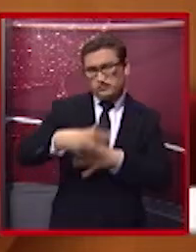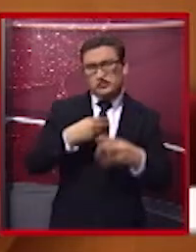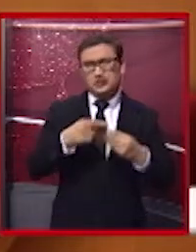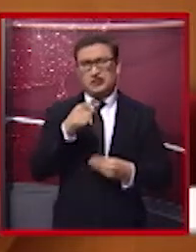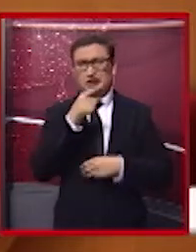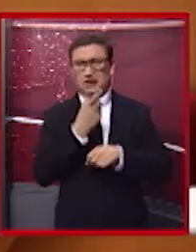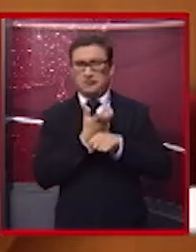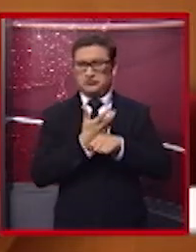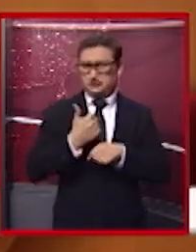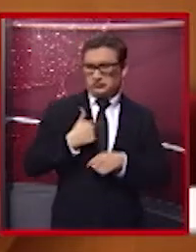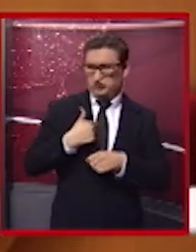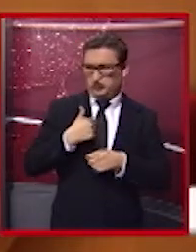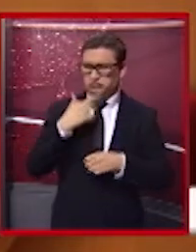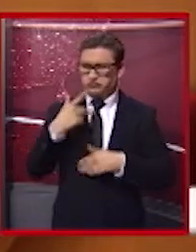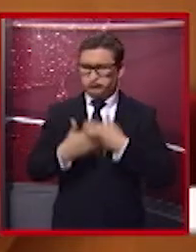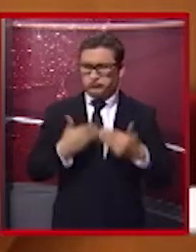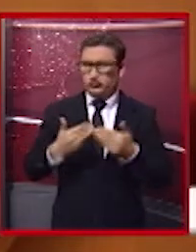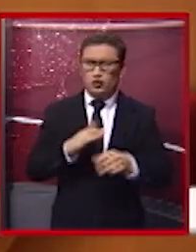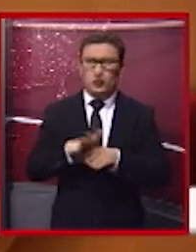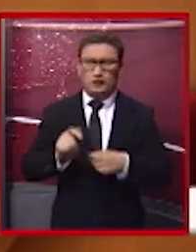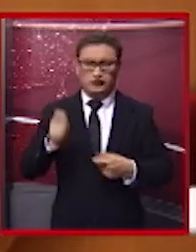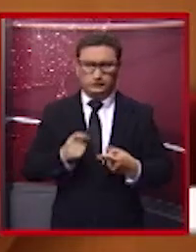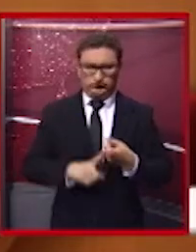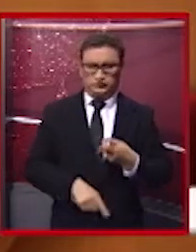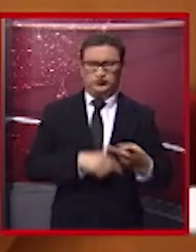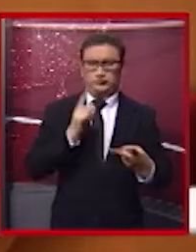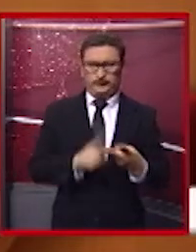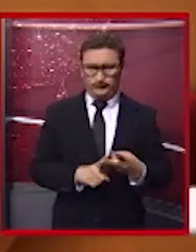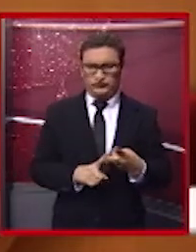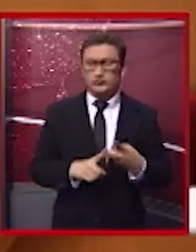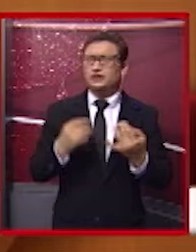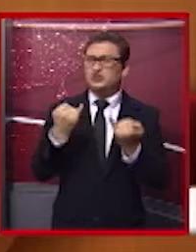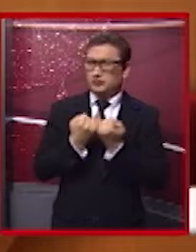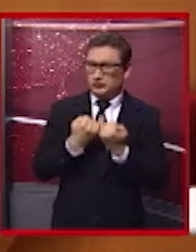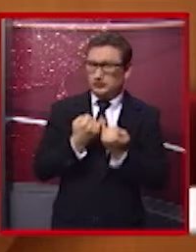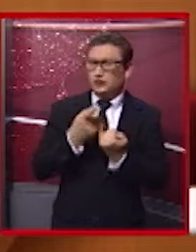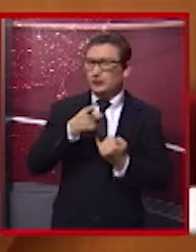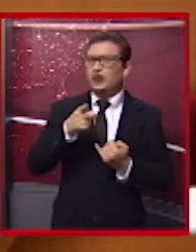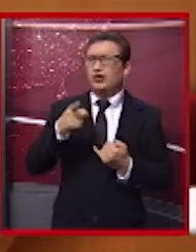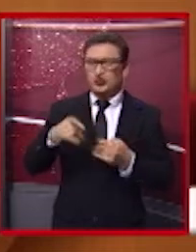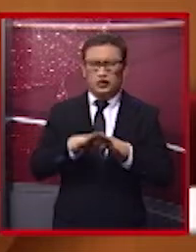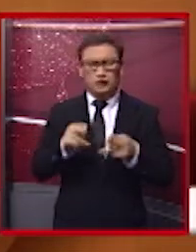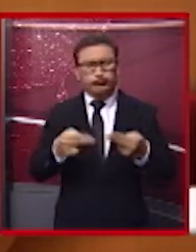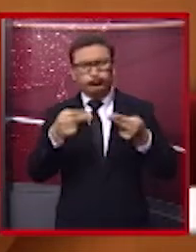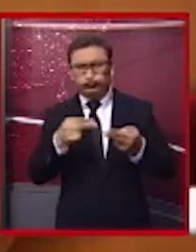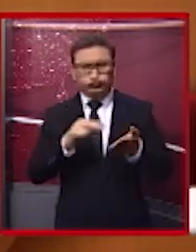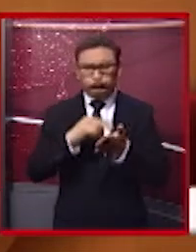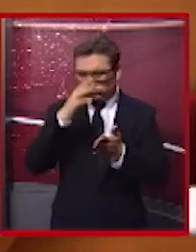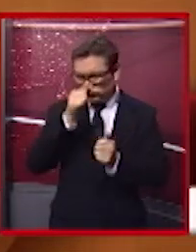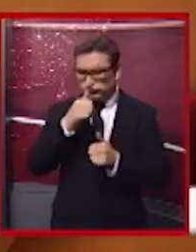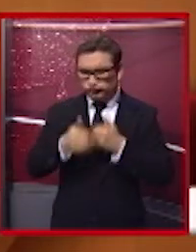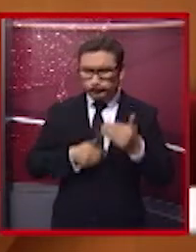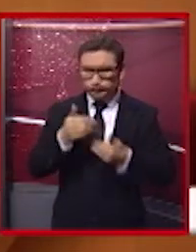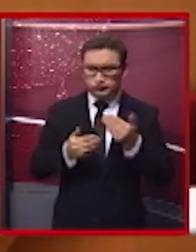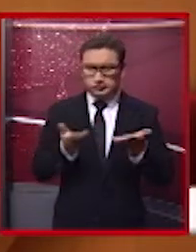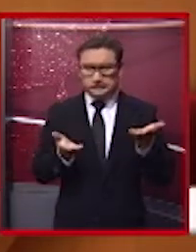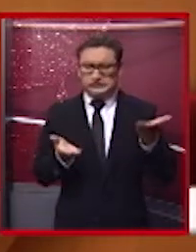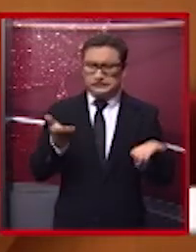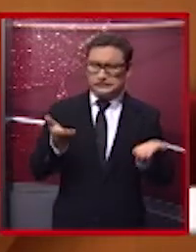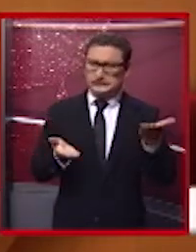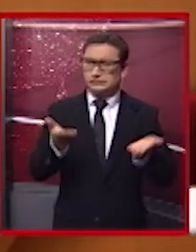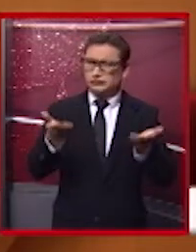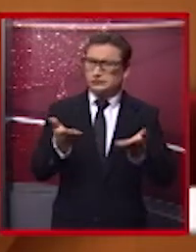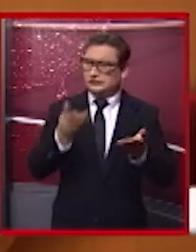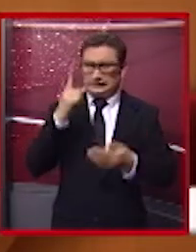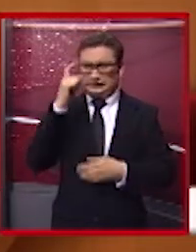Estados Unidos y Canadá? ¿Y cuáles las mayores concesiones que se tuvieron que otorgar en un proceso de equilibrios